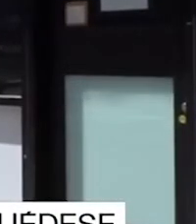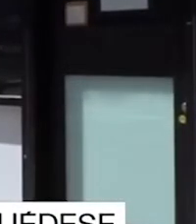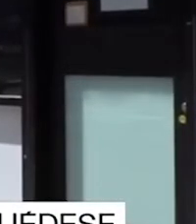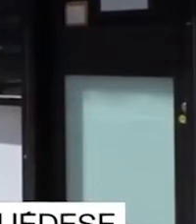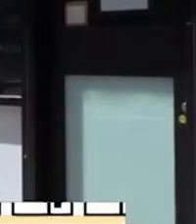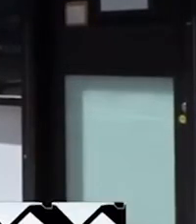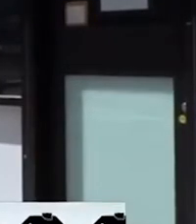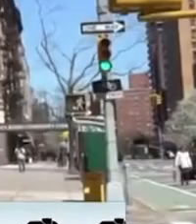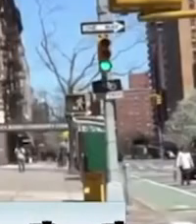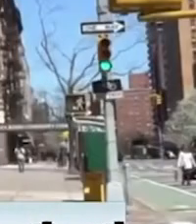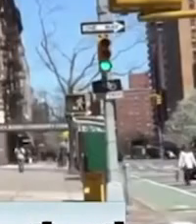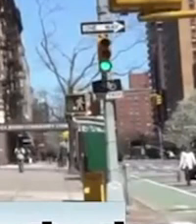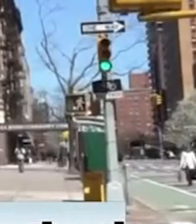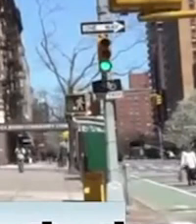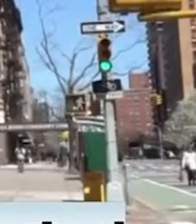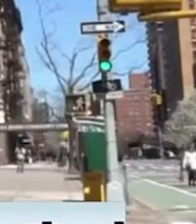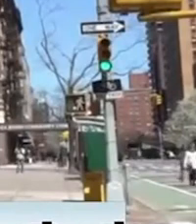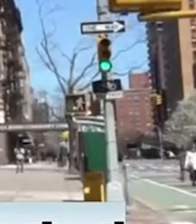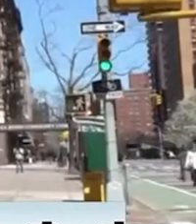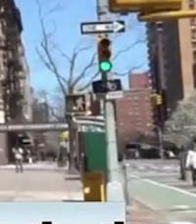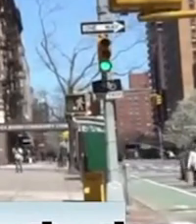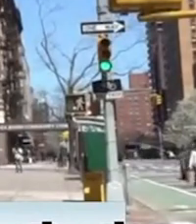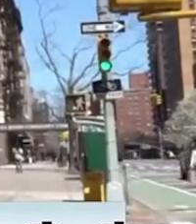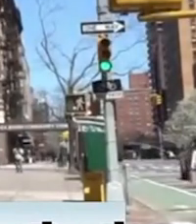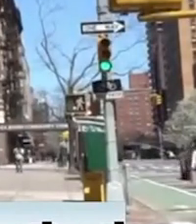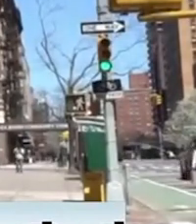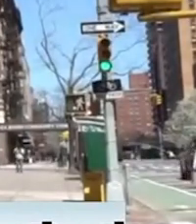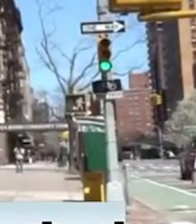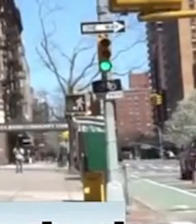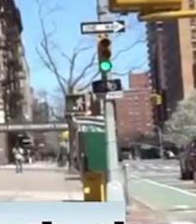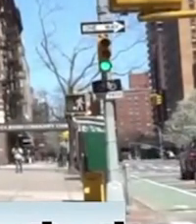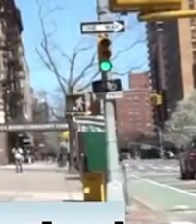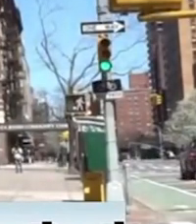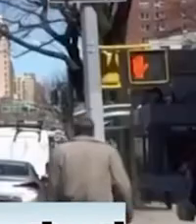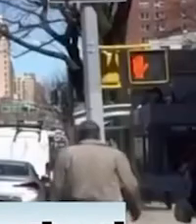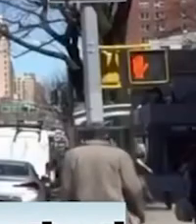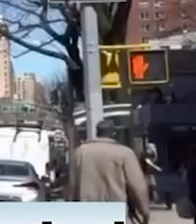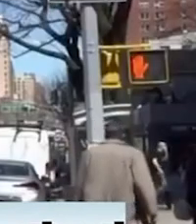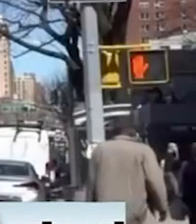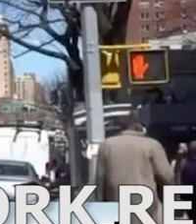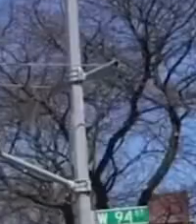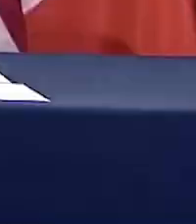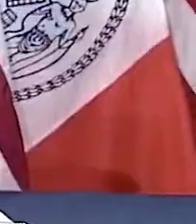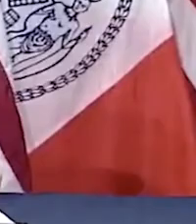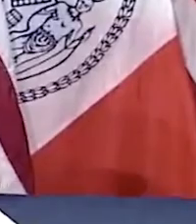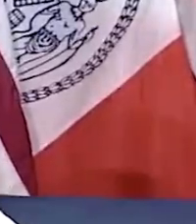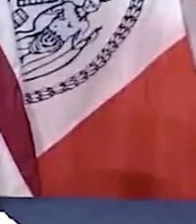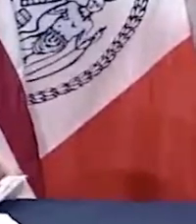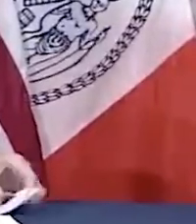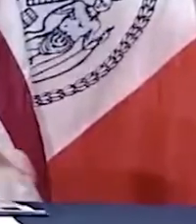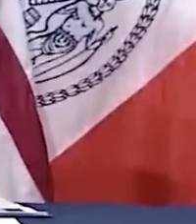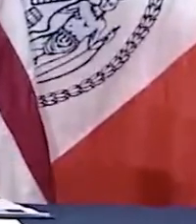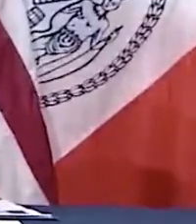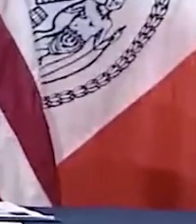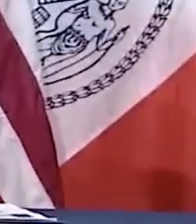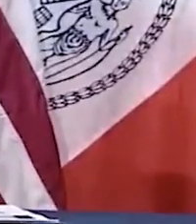neoyorquina, como negocios de venta, construcción y fabricación, luego de ser considerada como el epicentro de la crisis sanitaria en Estados Unidos. Por su parte,